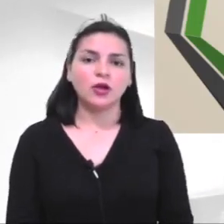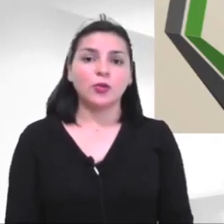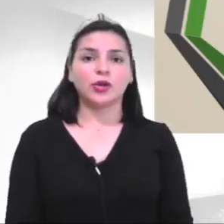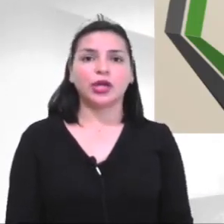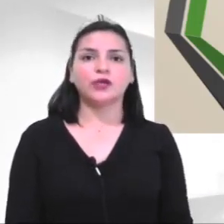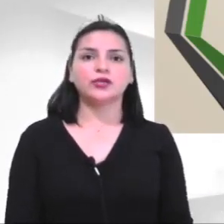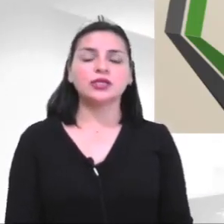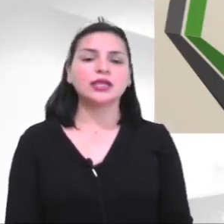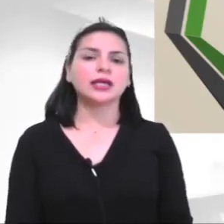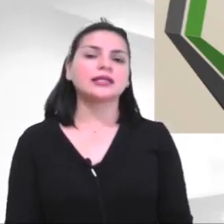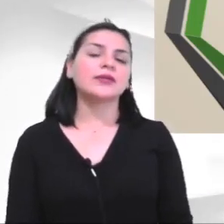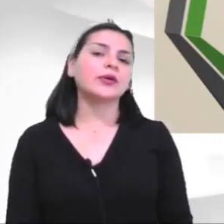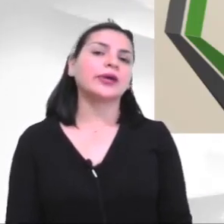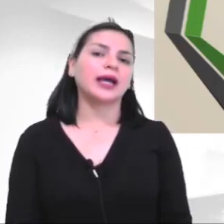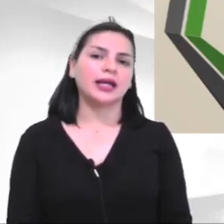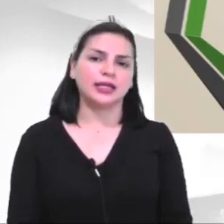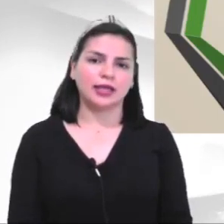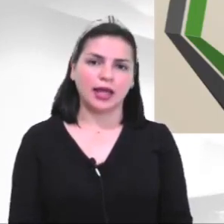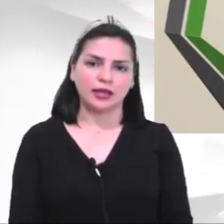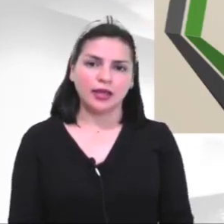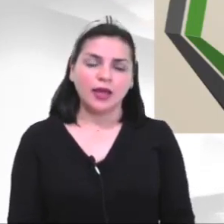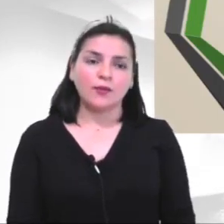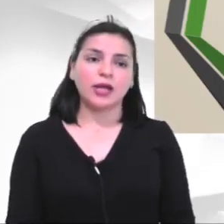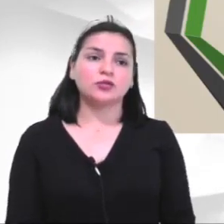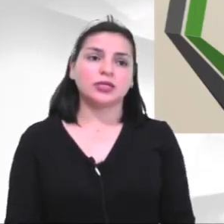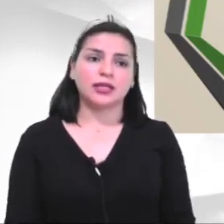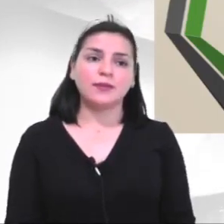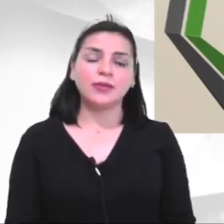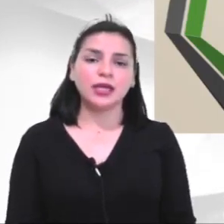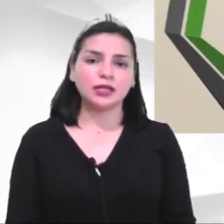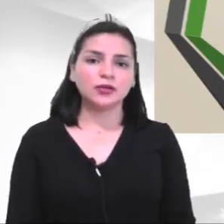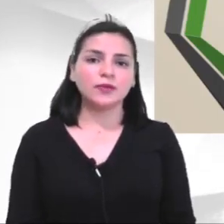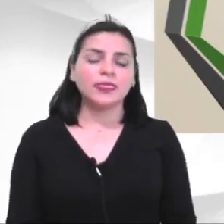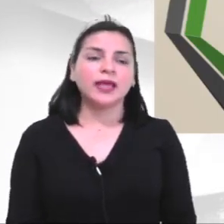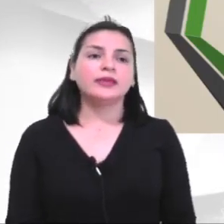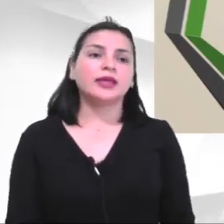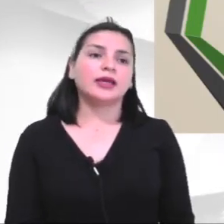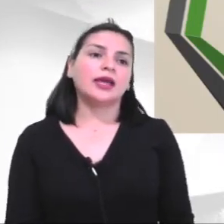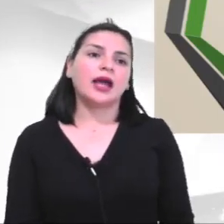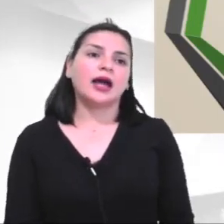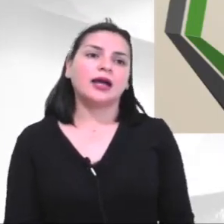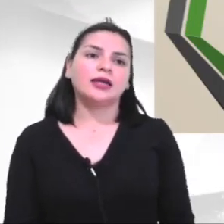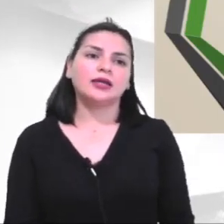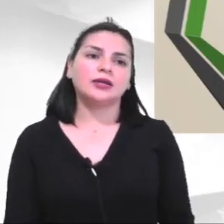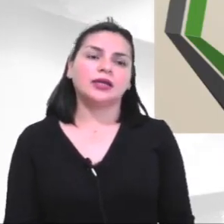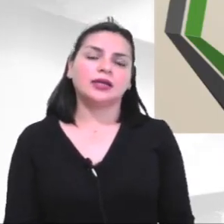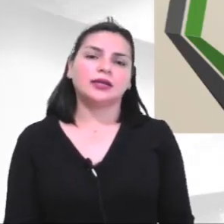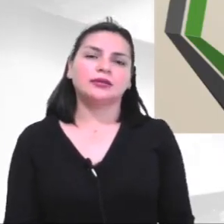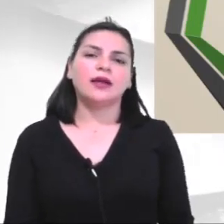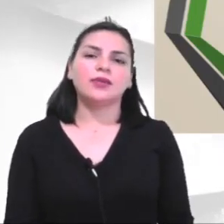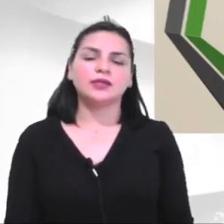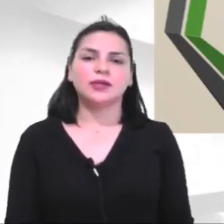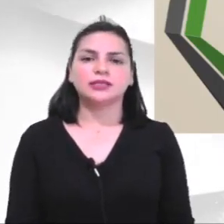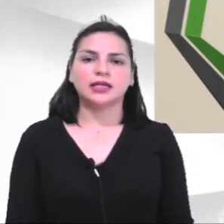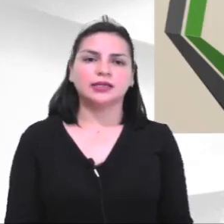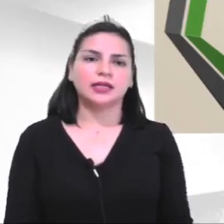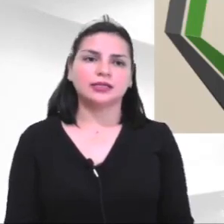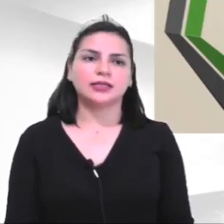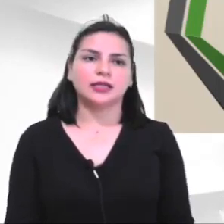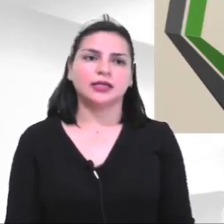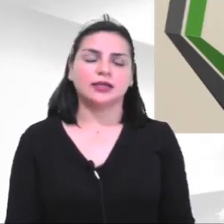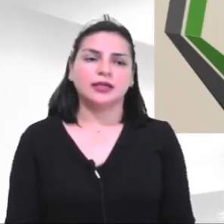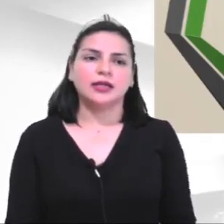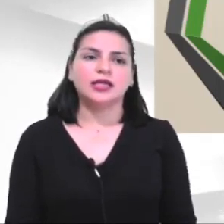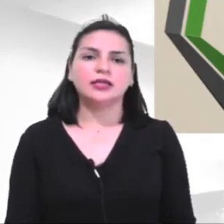privados, porque ellos dicen es de mejor calidad, mas no están viendo de que hay tal vez